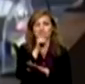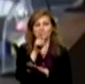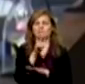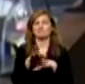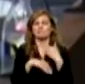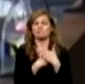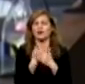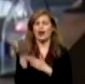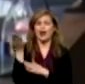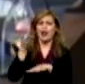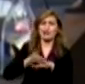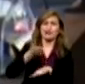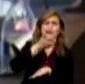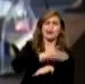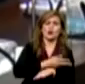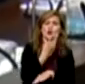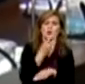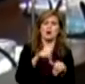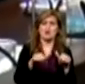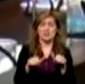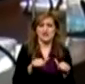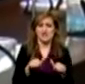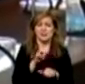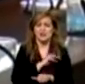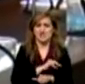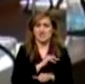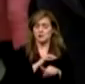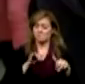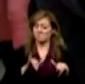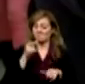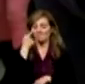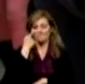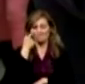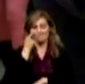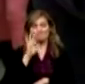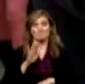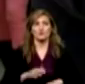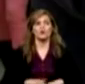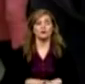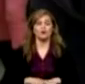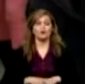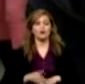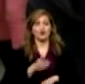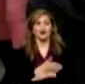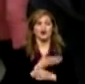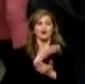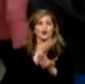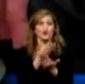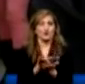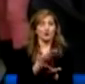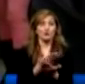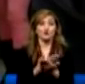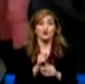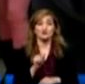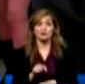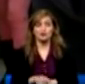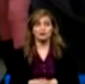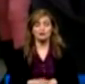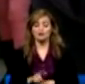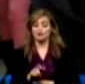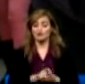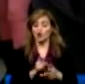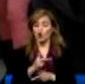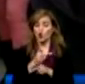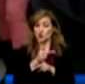2 administraciones municipales anteriores y que la mantendrán. Propuestas que se presentaron realmente no se aprobaban,